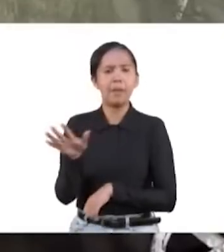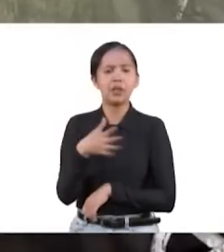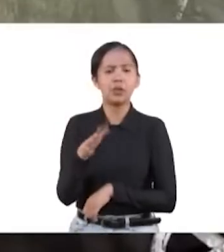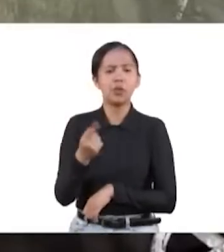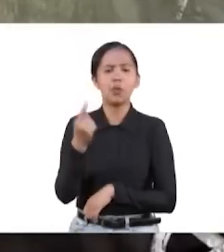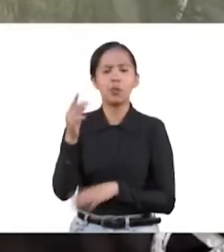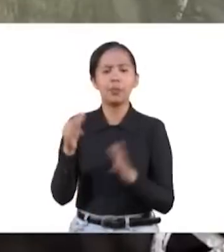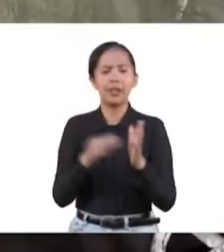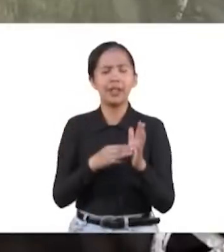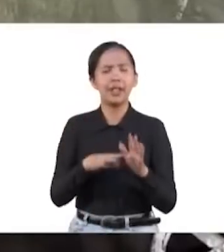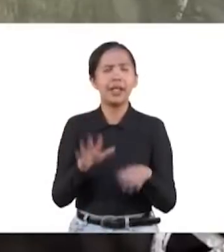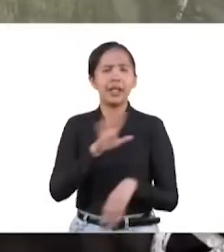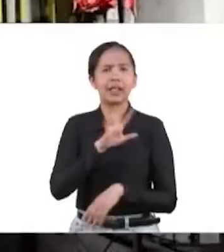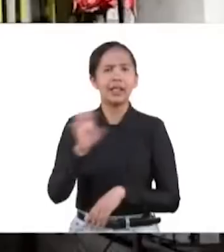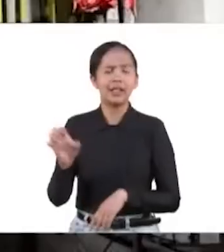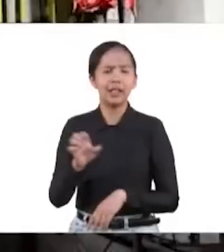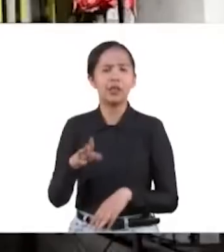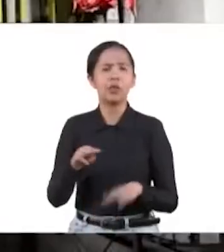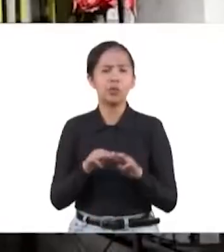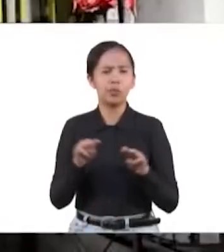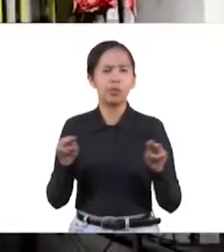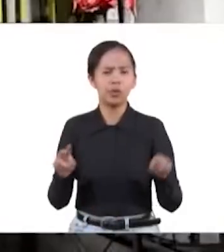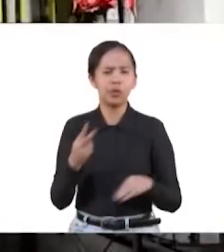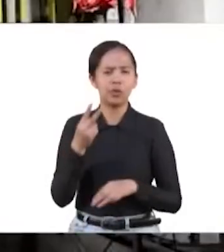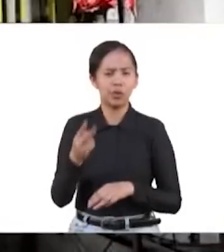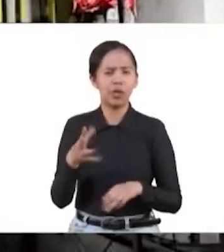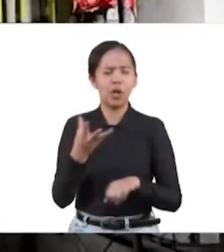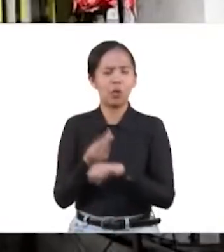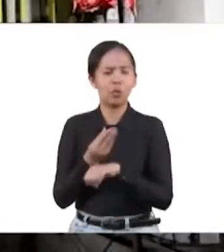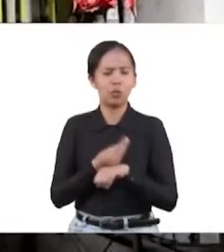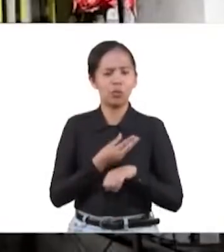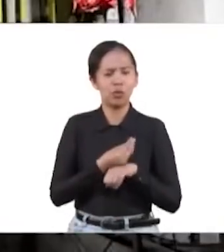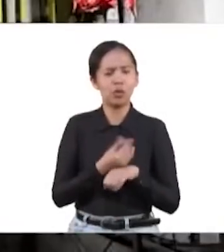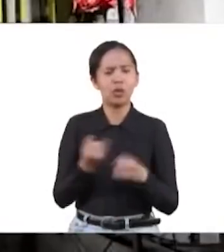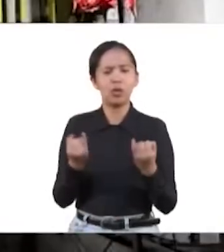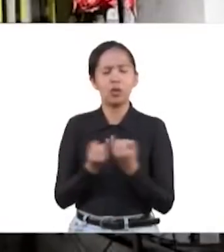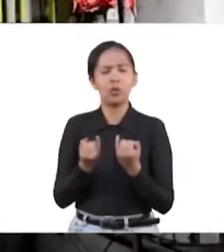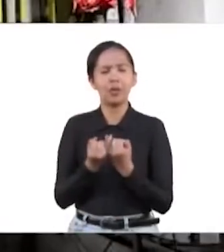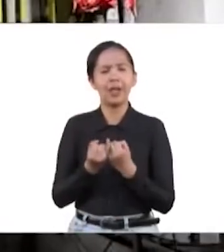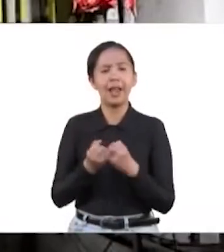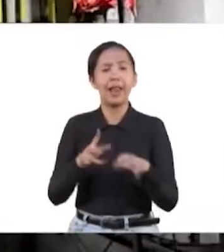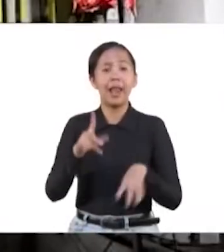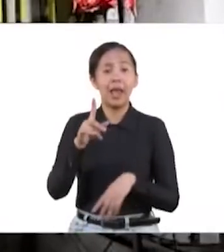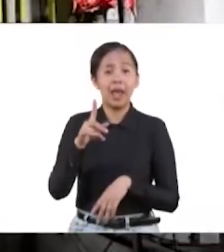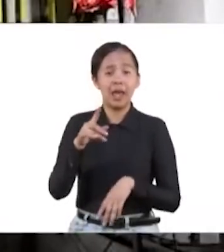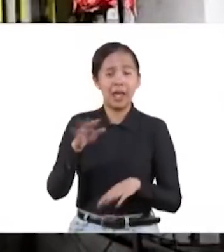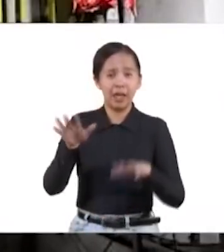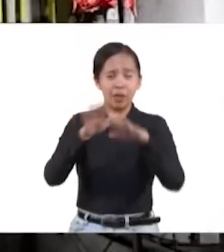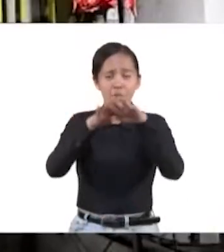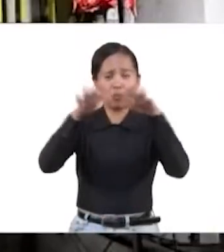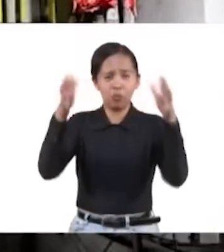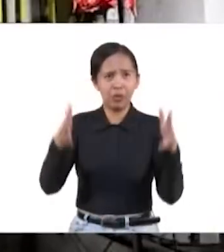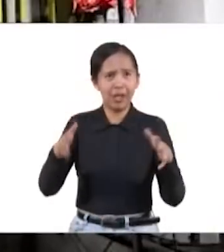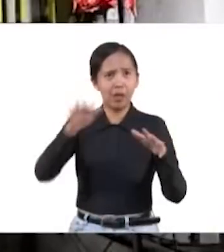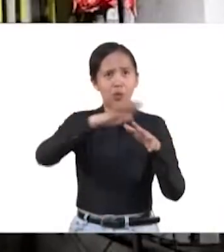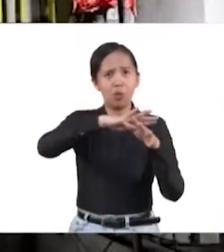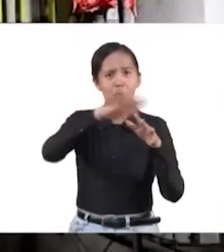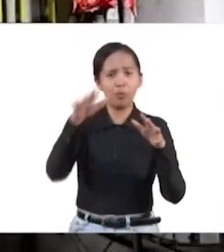1.500 metros cuadrados y se aplicó recubrimiento de impermeabilización en más de 50.000 metros